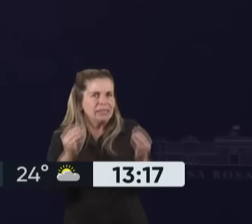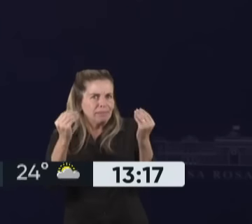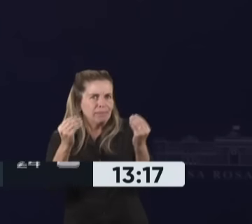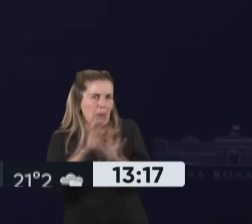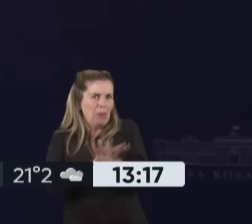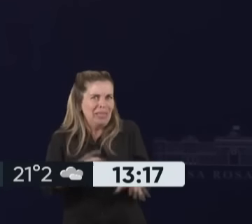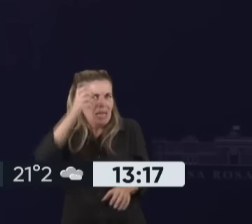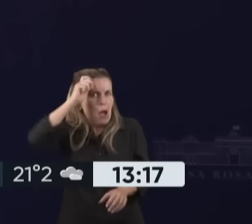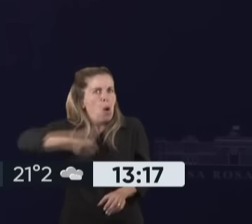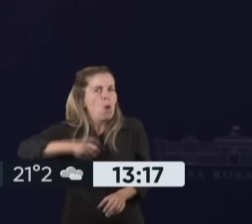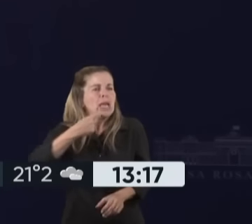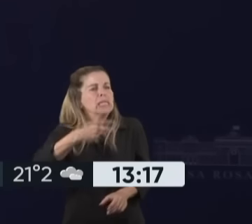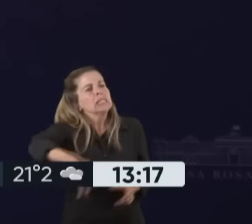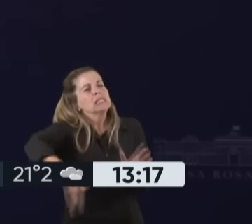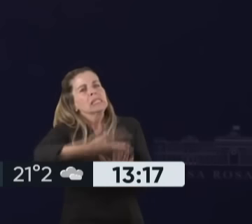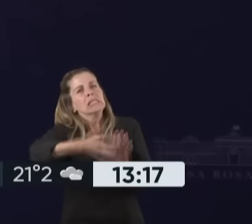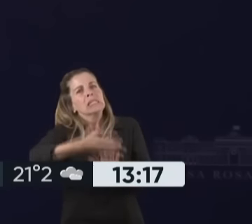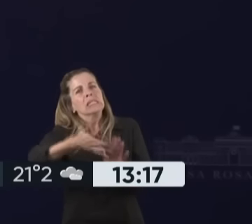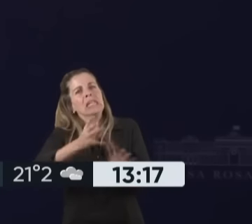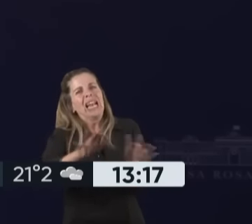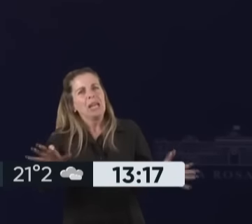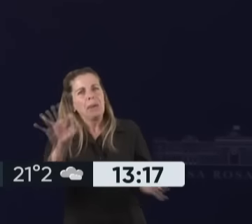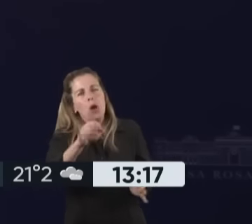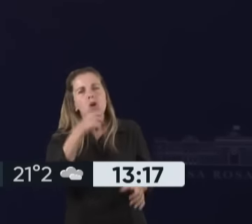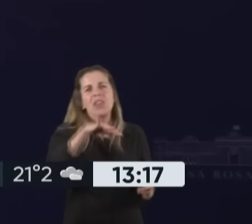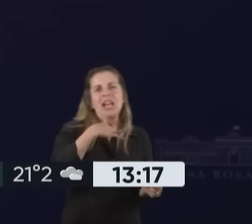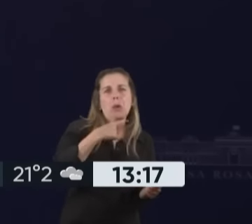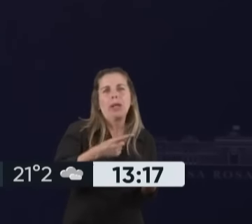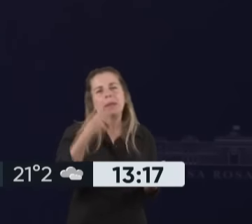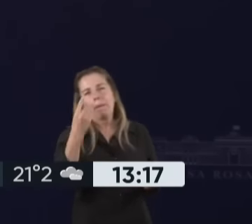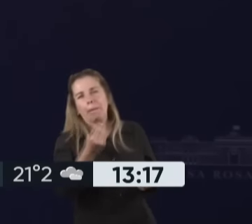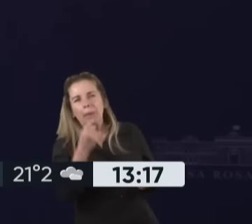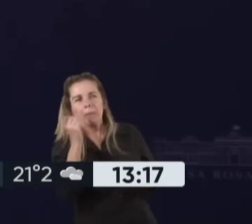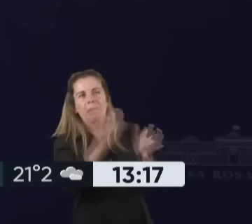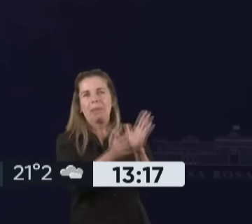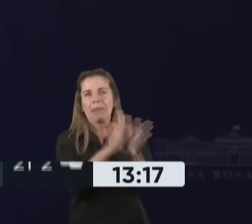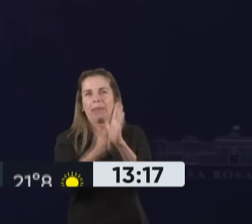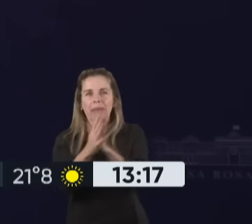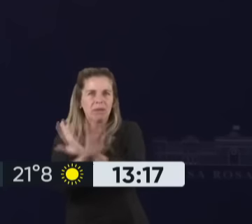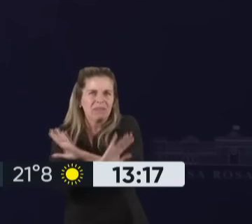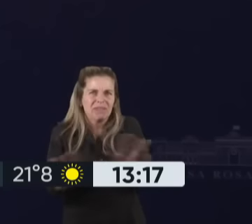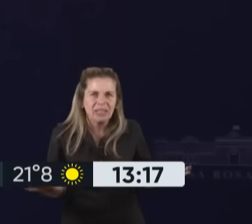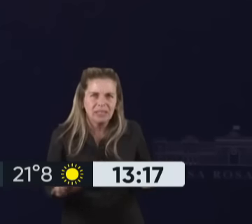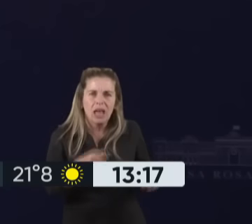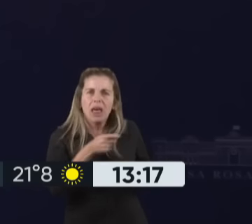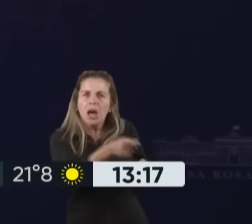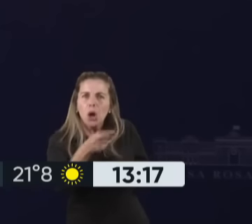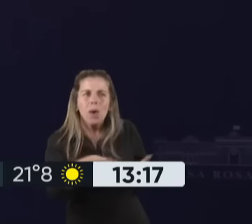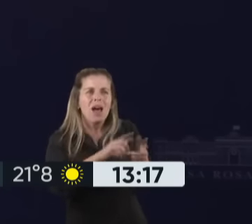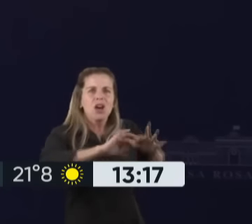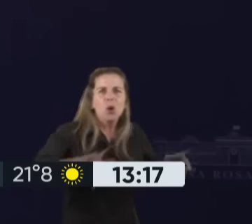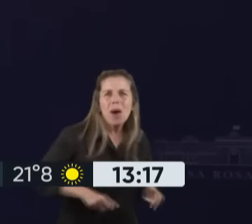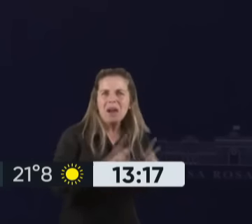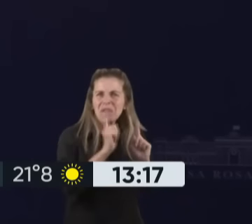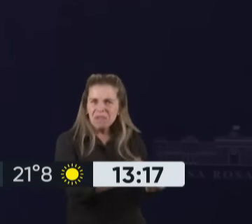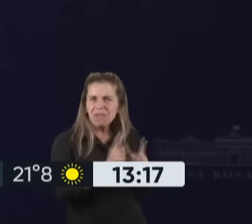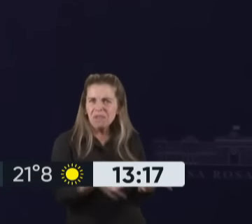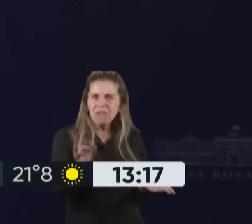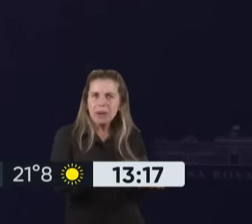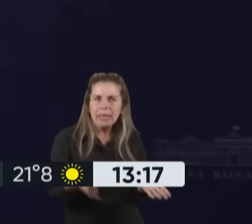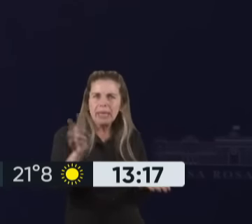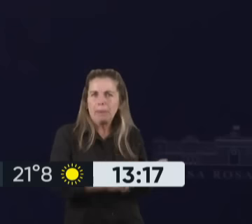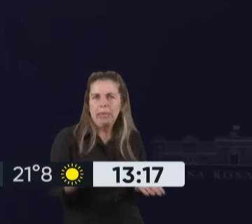para delitos cotidianos y las calles se llenan de criminales que no cumplen ninguna condena y siguen delinquiendo una y